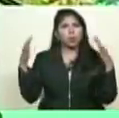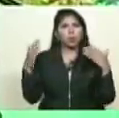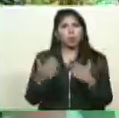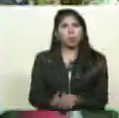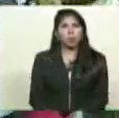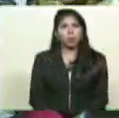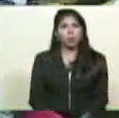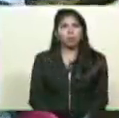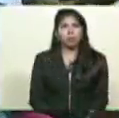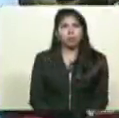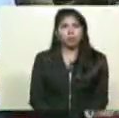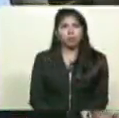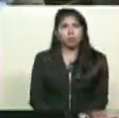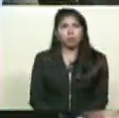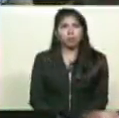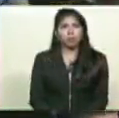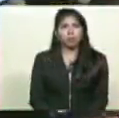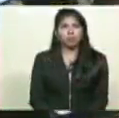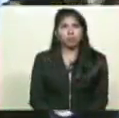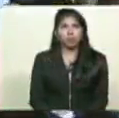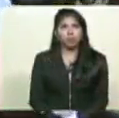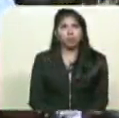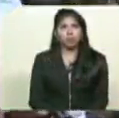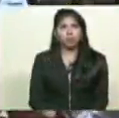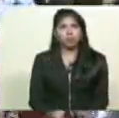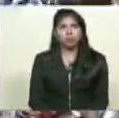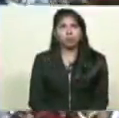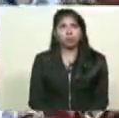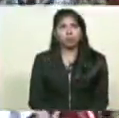Carmen, adelante.